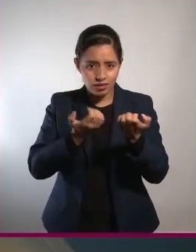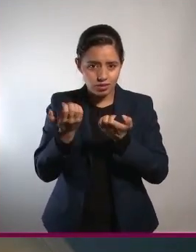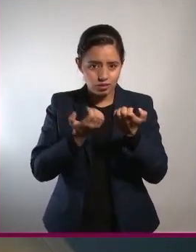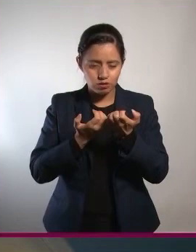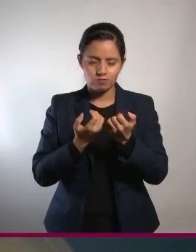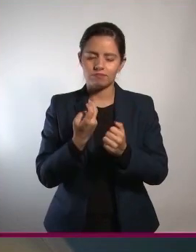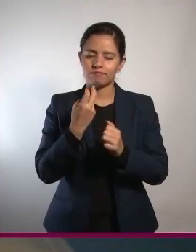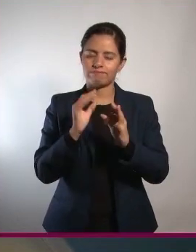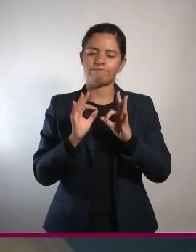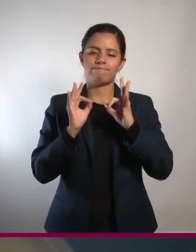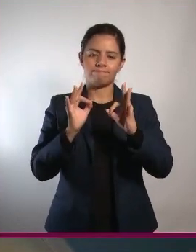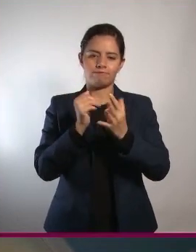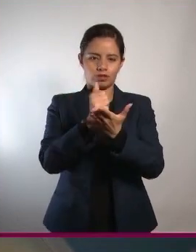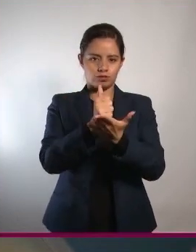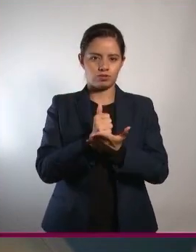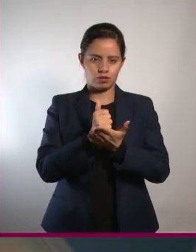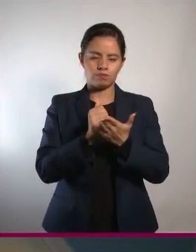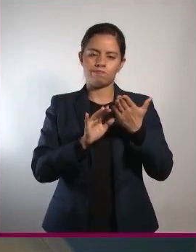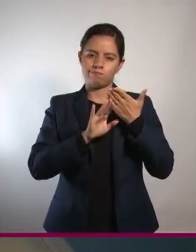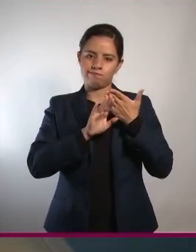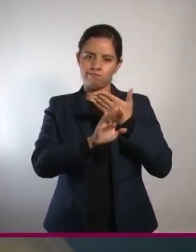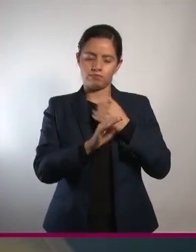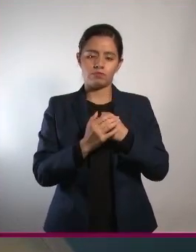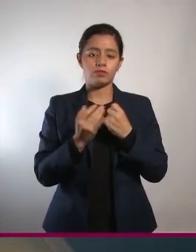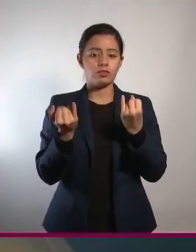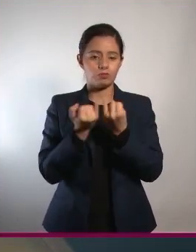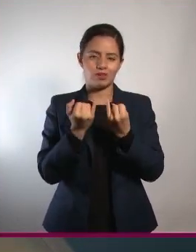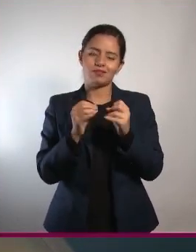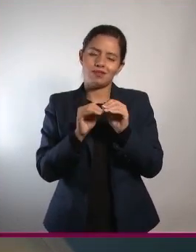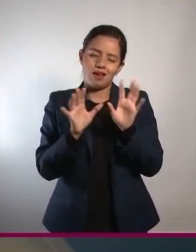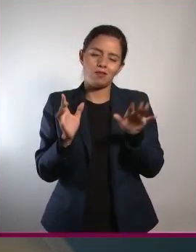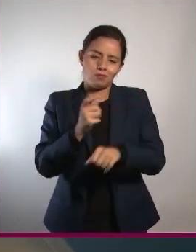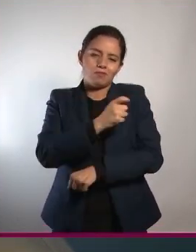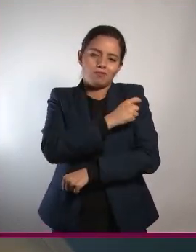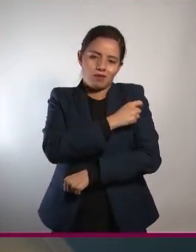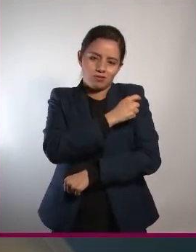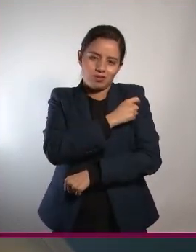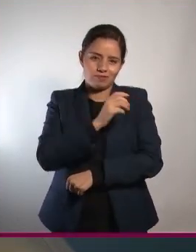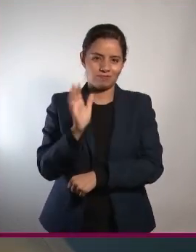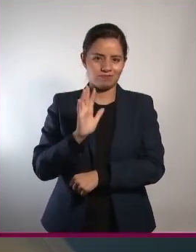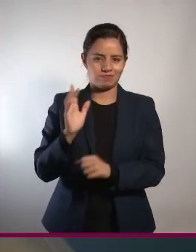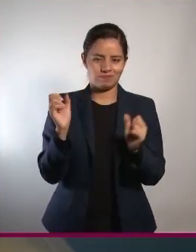aliados preventivos. Y por supuesto, vacunarnos. Hasta pronto.